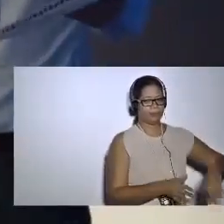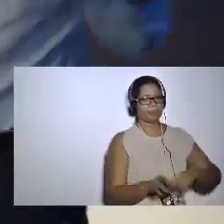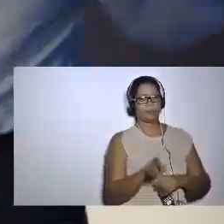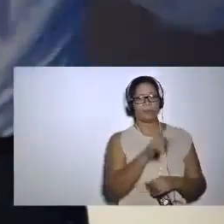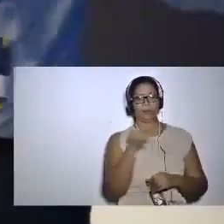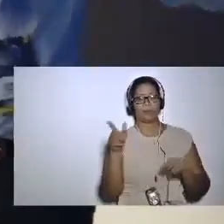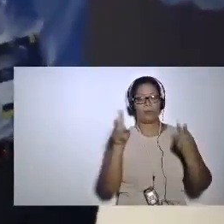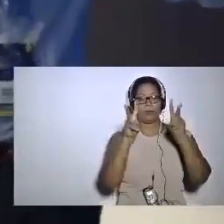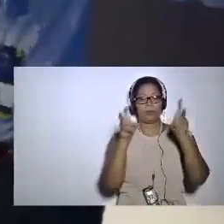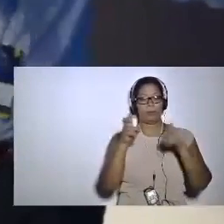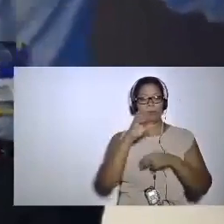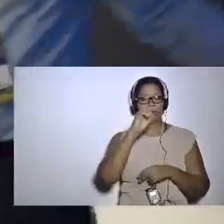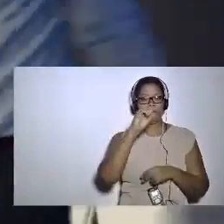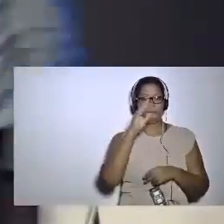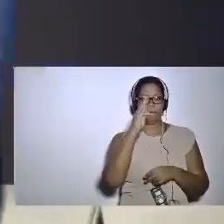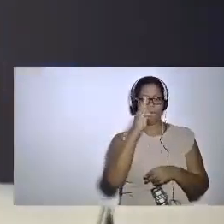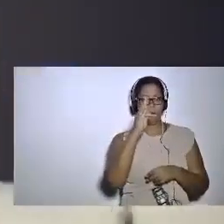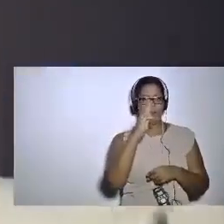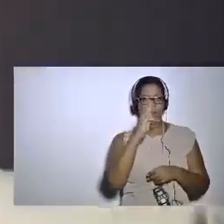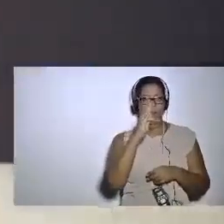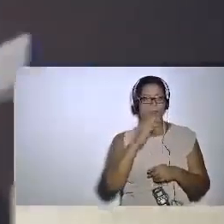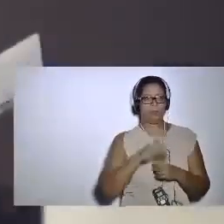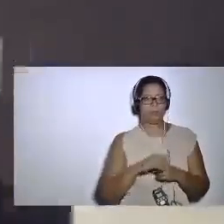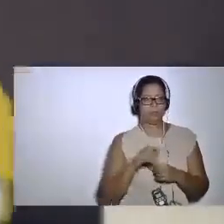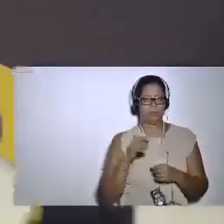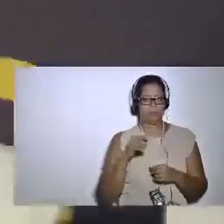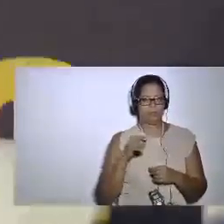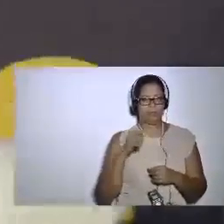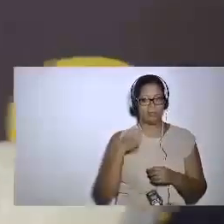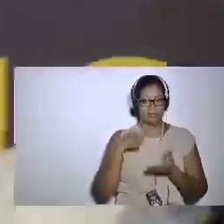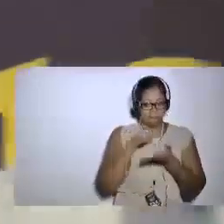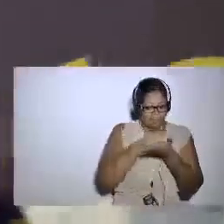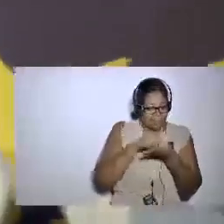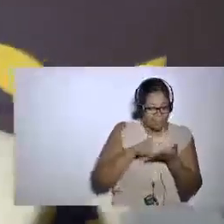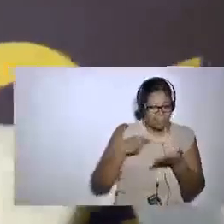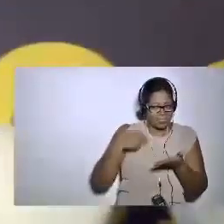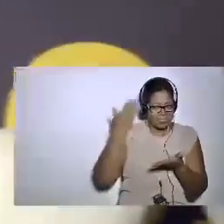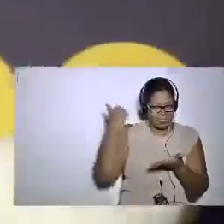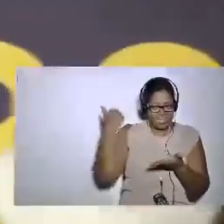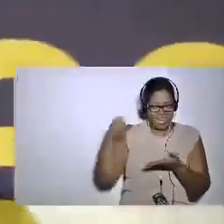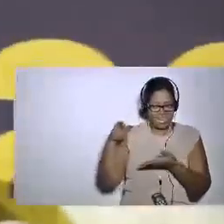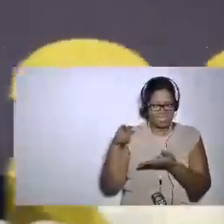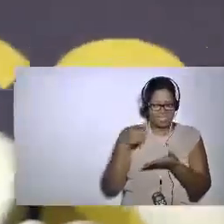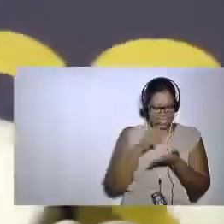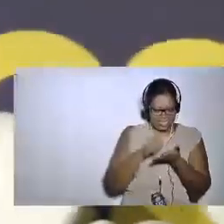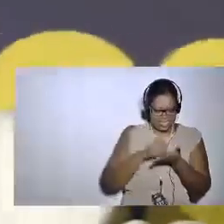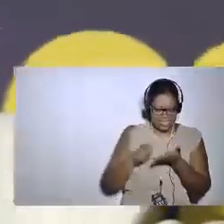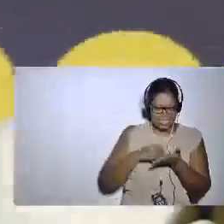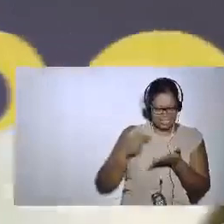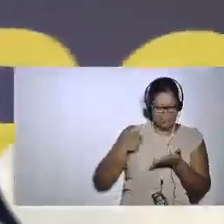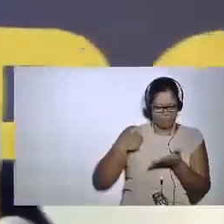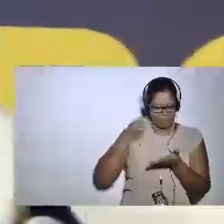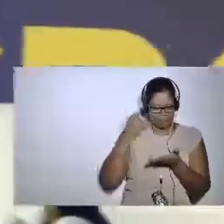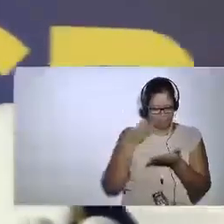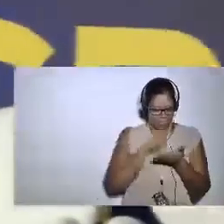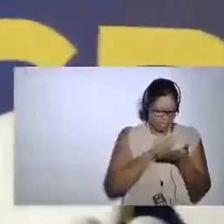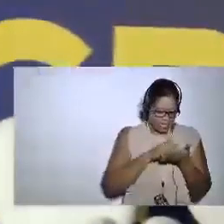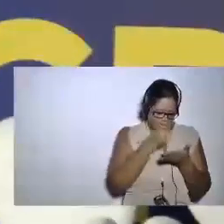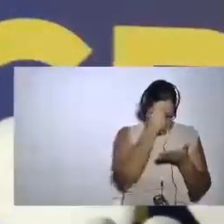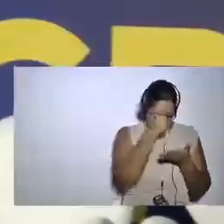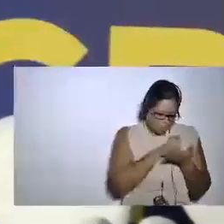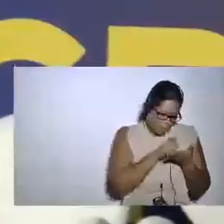hablar sobre la OCDE. Hay algo que usted hable de que antes que usted hablara, yo lo tengo aquí en mi cuaderno. La mayoría de